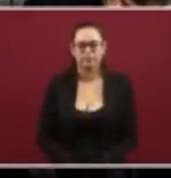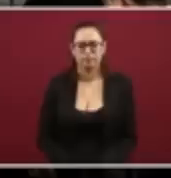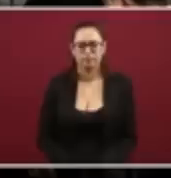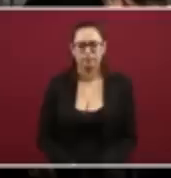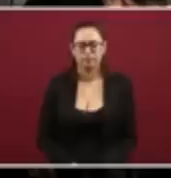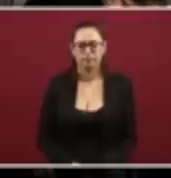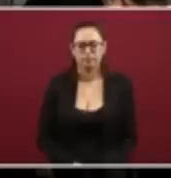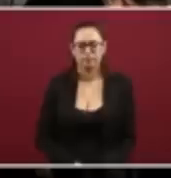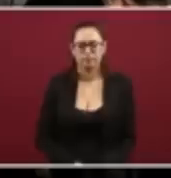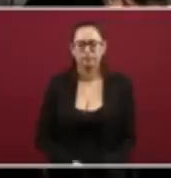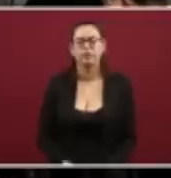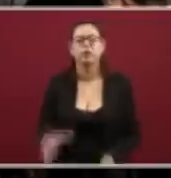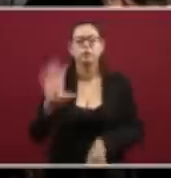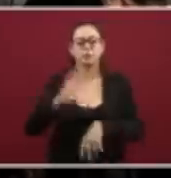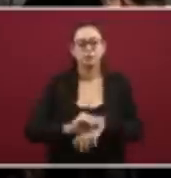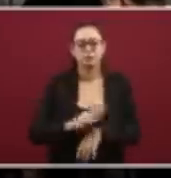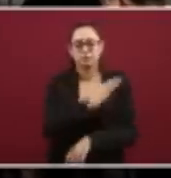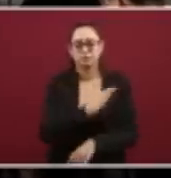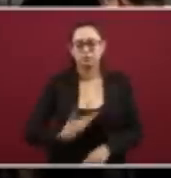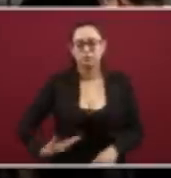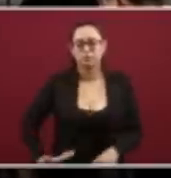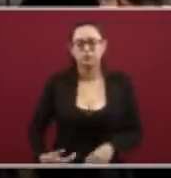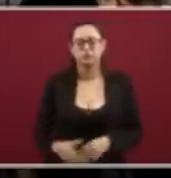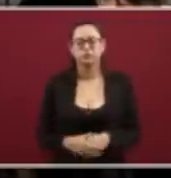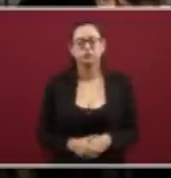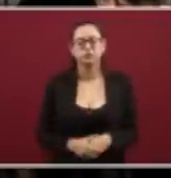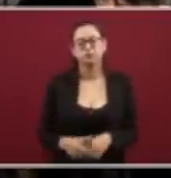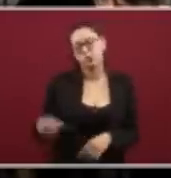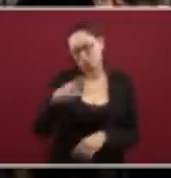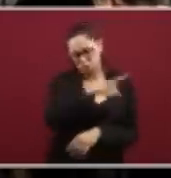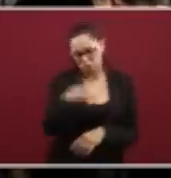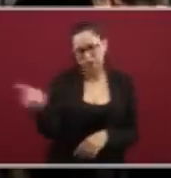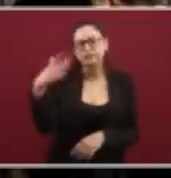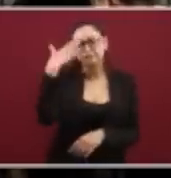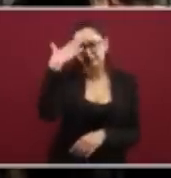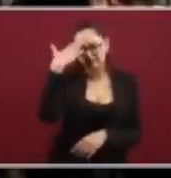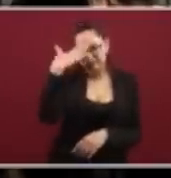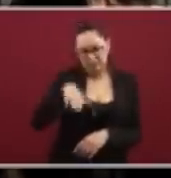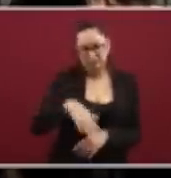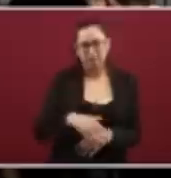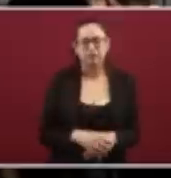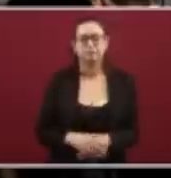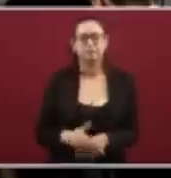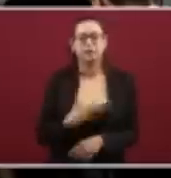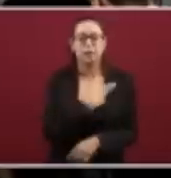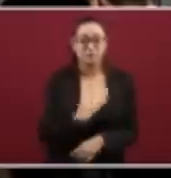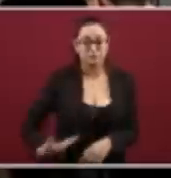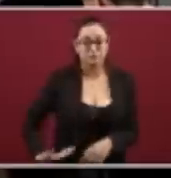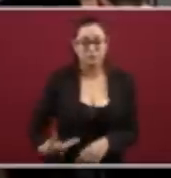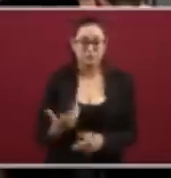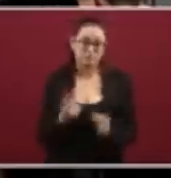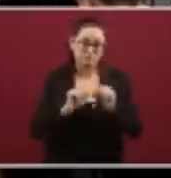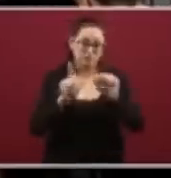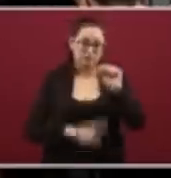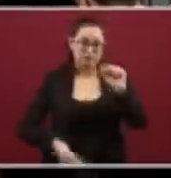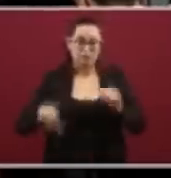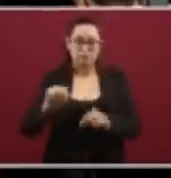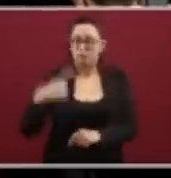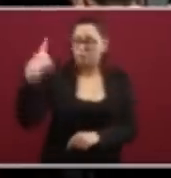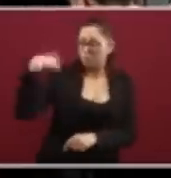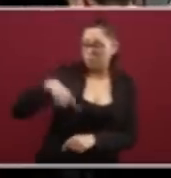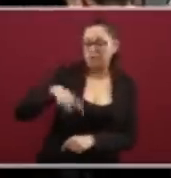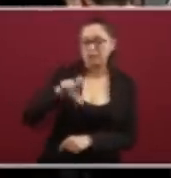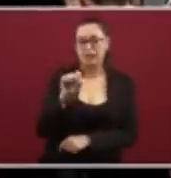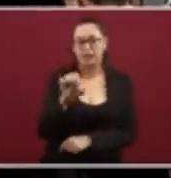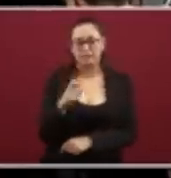con su permiso ser presidente bueno como es del dominio público se presenta la república nos ha instruido a la ciudad de